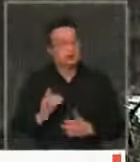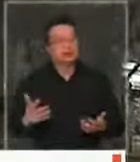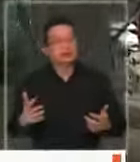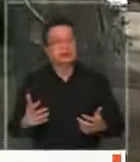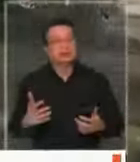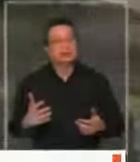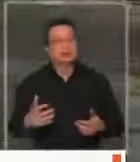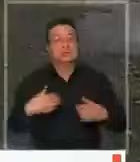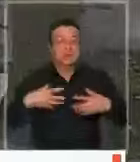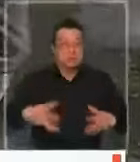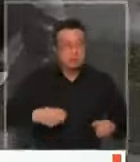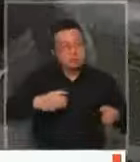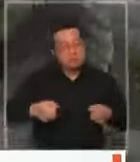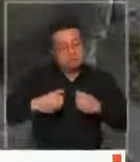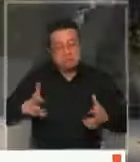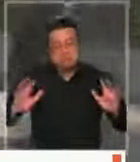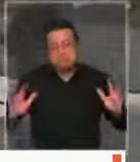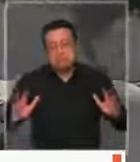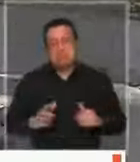la.